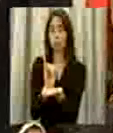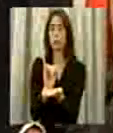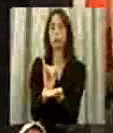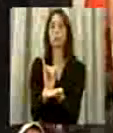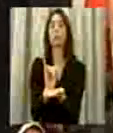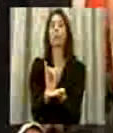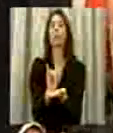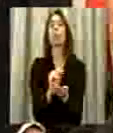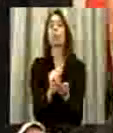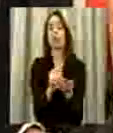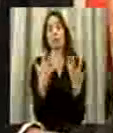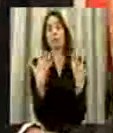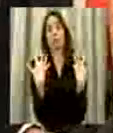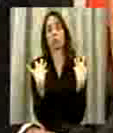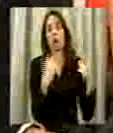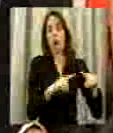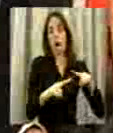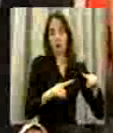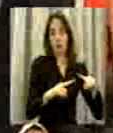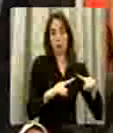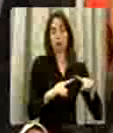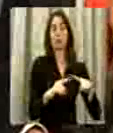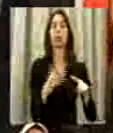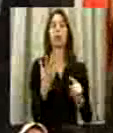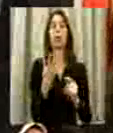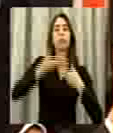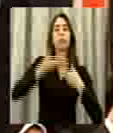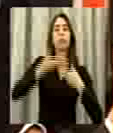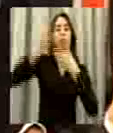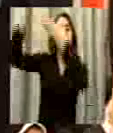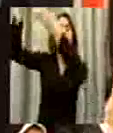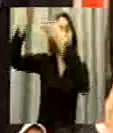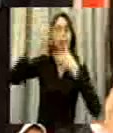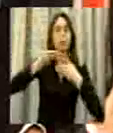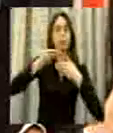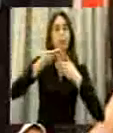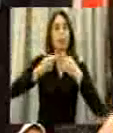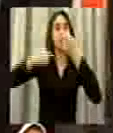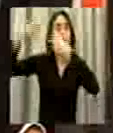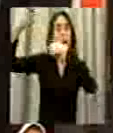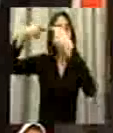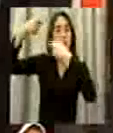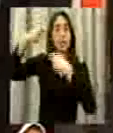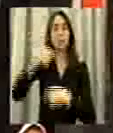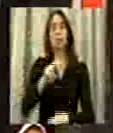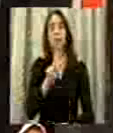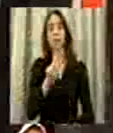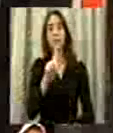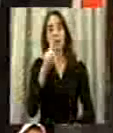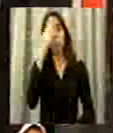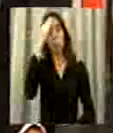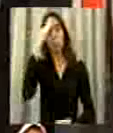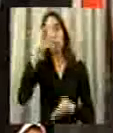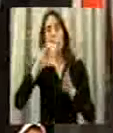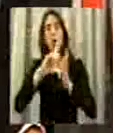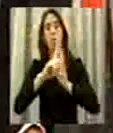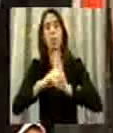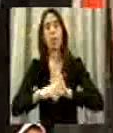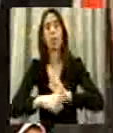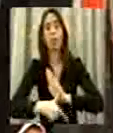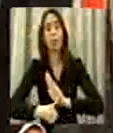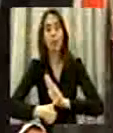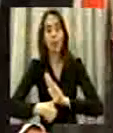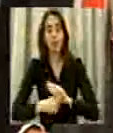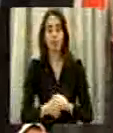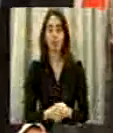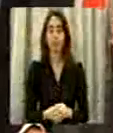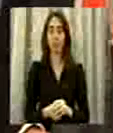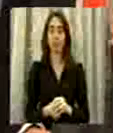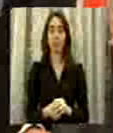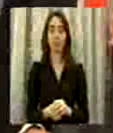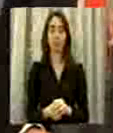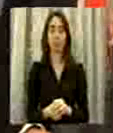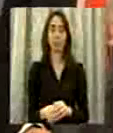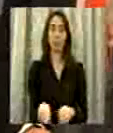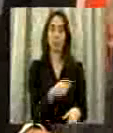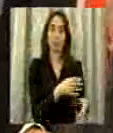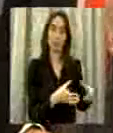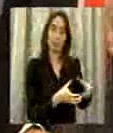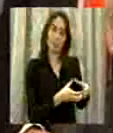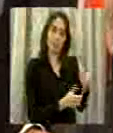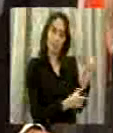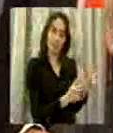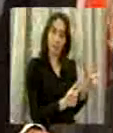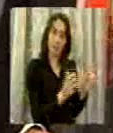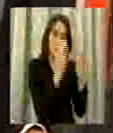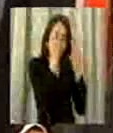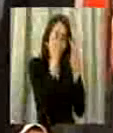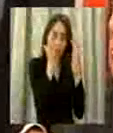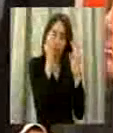peso administrativo. Hoy día, en promedio, una operación de comercio exterior se demora 21 días. Estamos con un equipo de